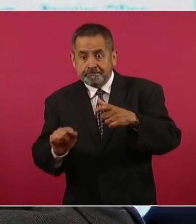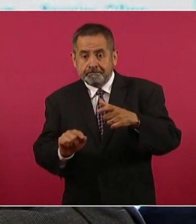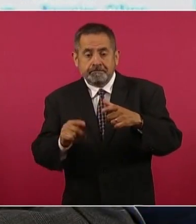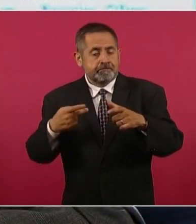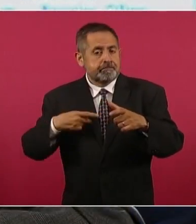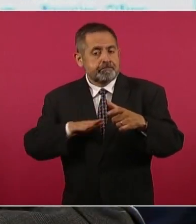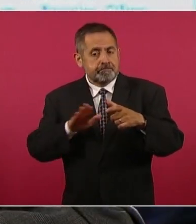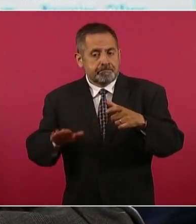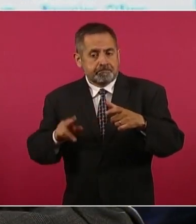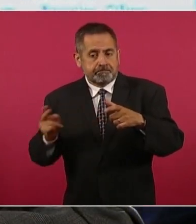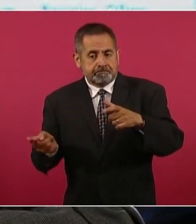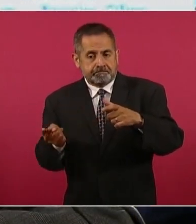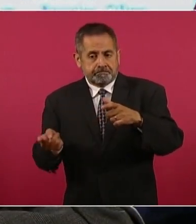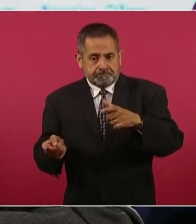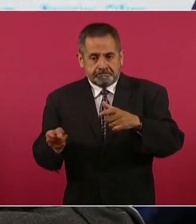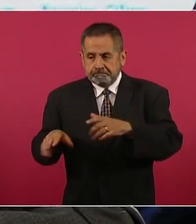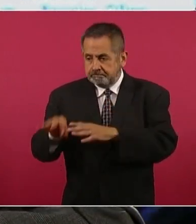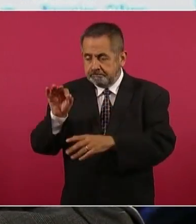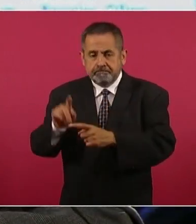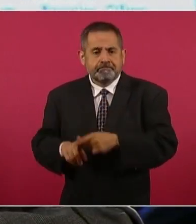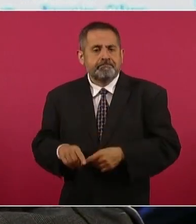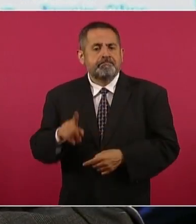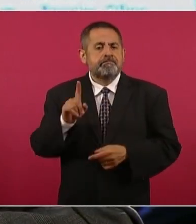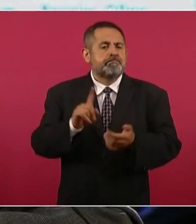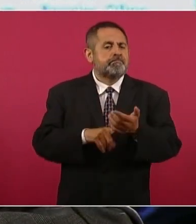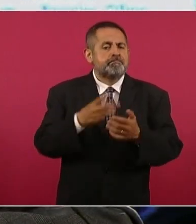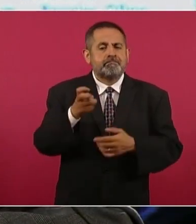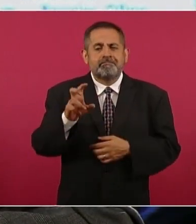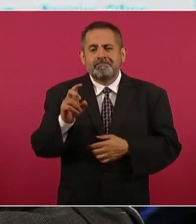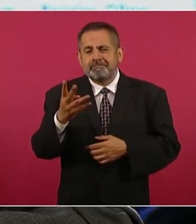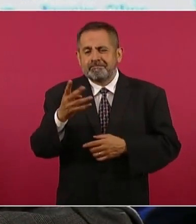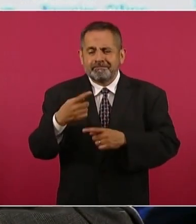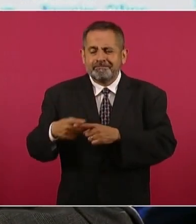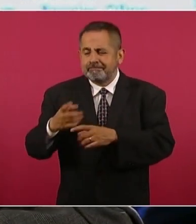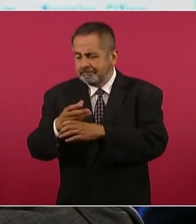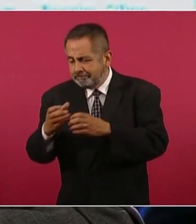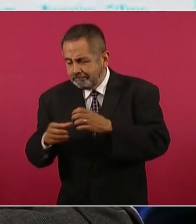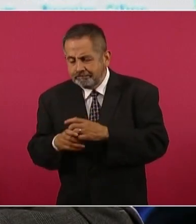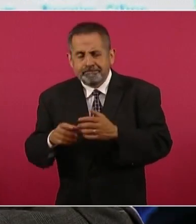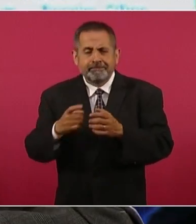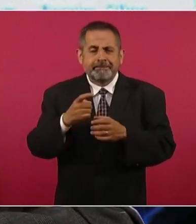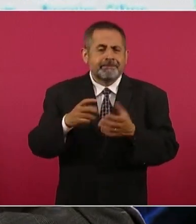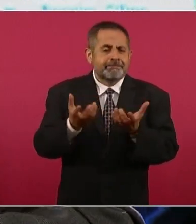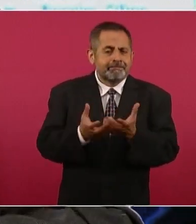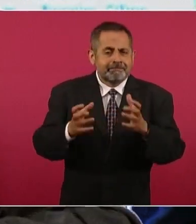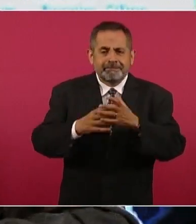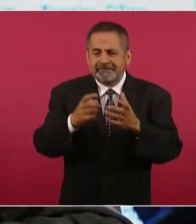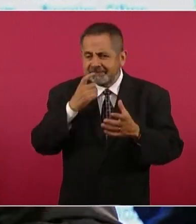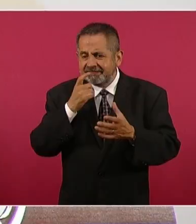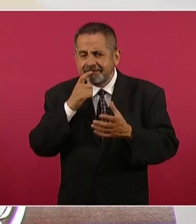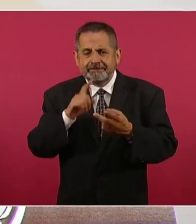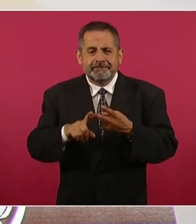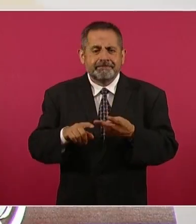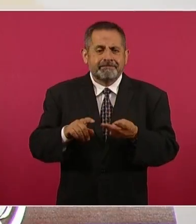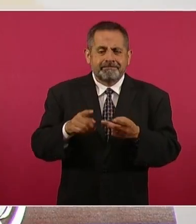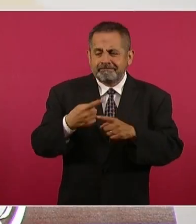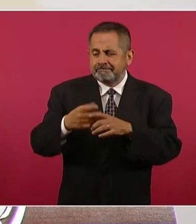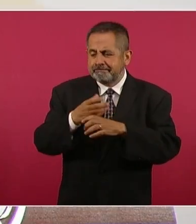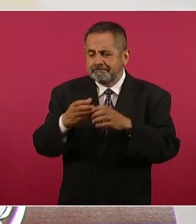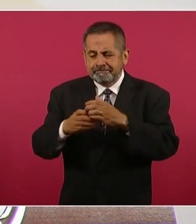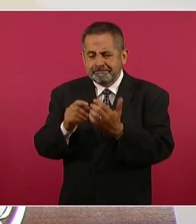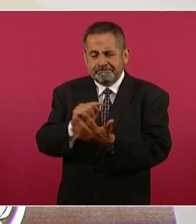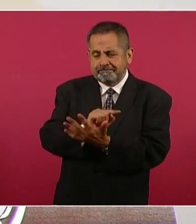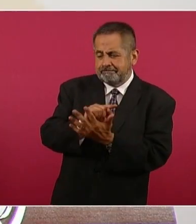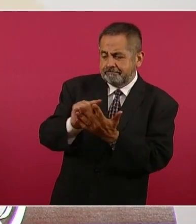1,334 bienes muebles diversos entre cerámica, metates, lítica, bienes